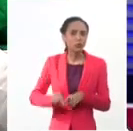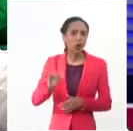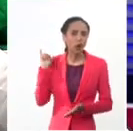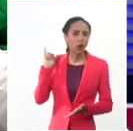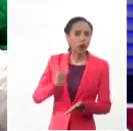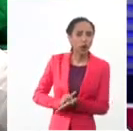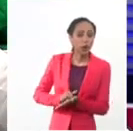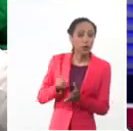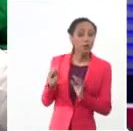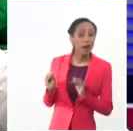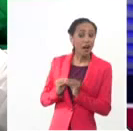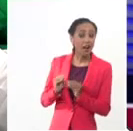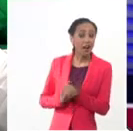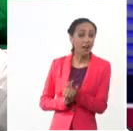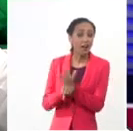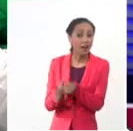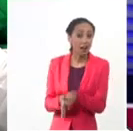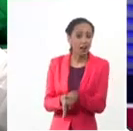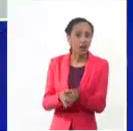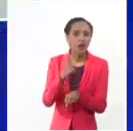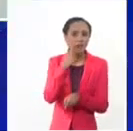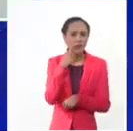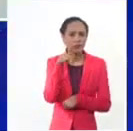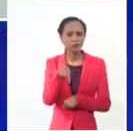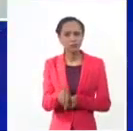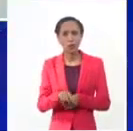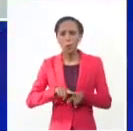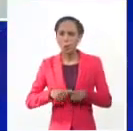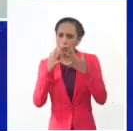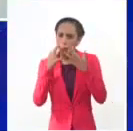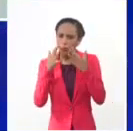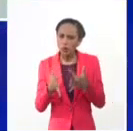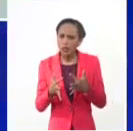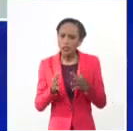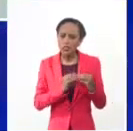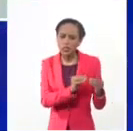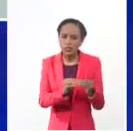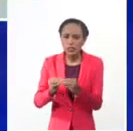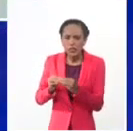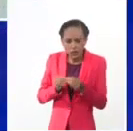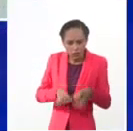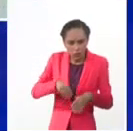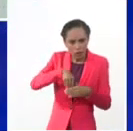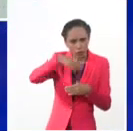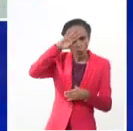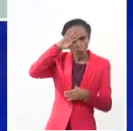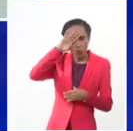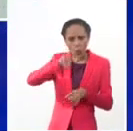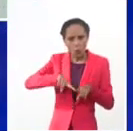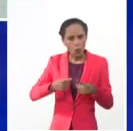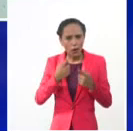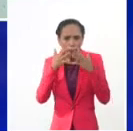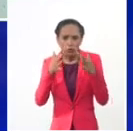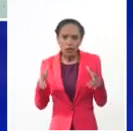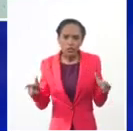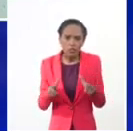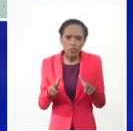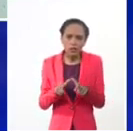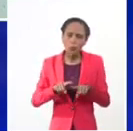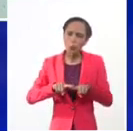importante la reducción de los casos autóctonos, como se puede apreciar ahí?